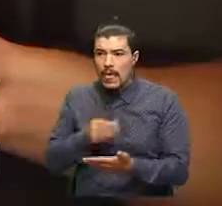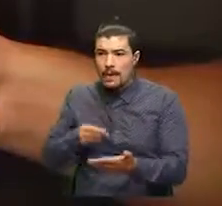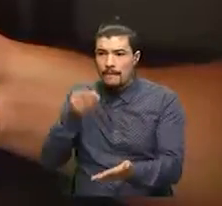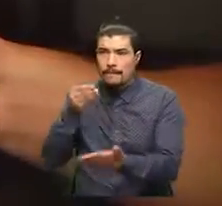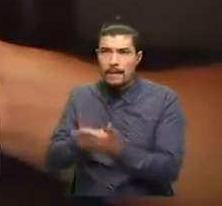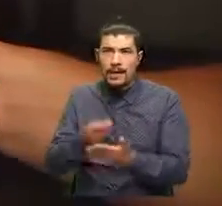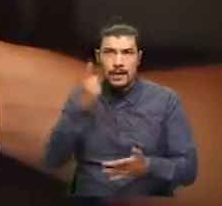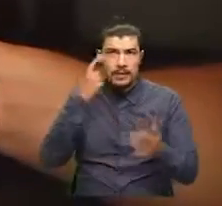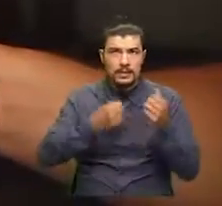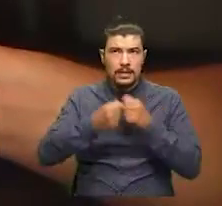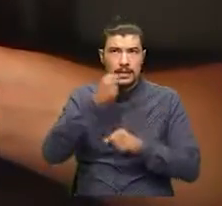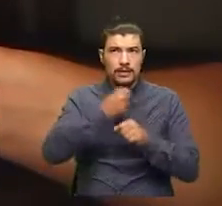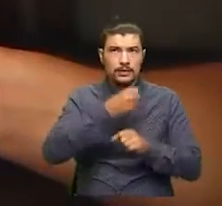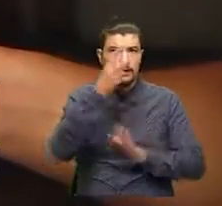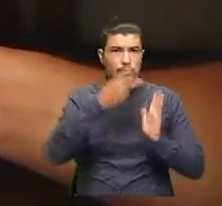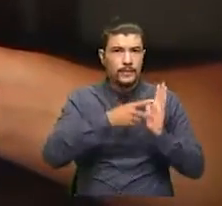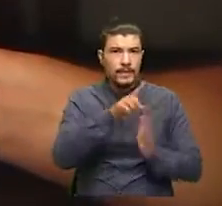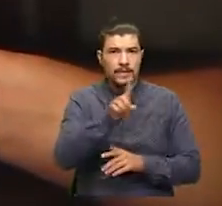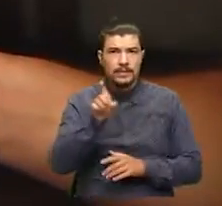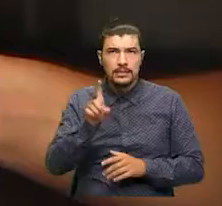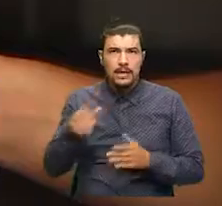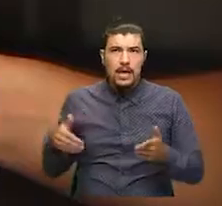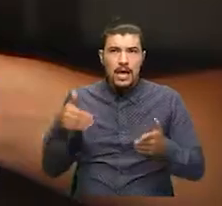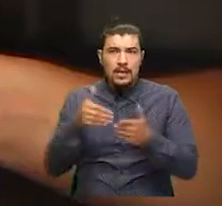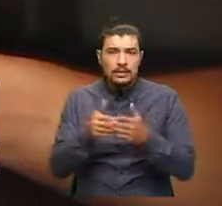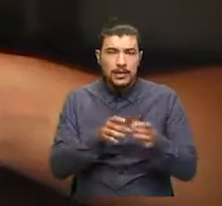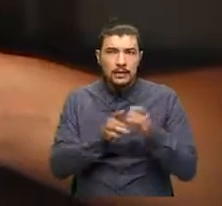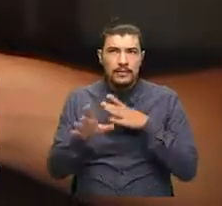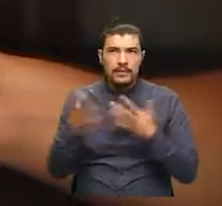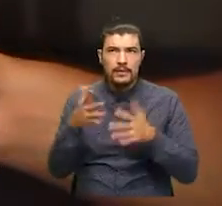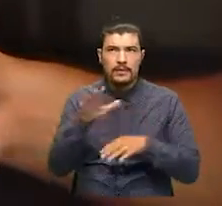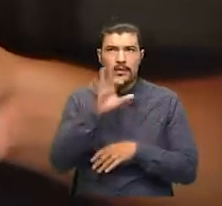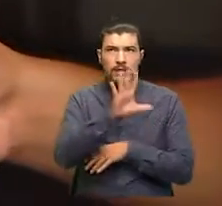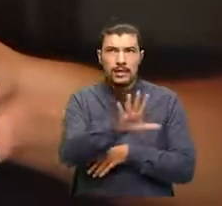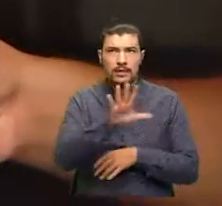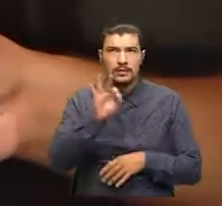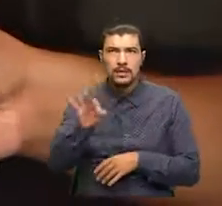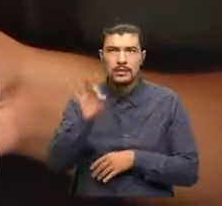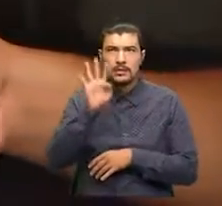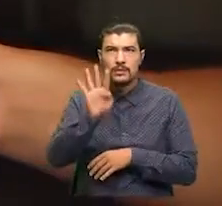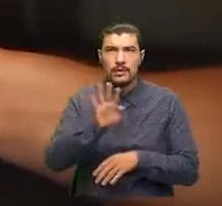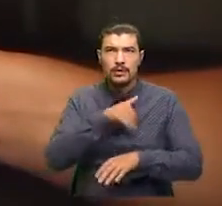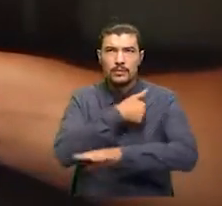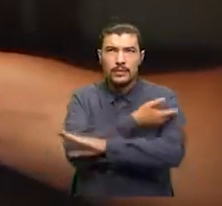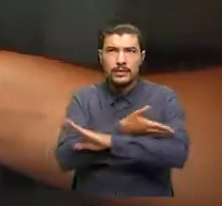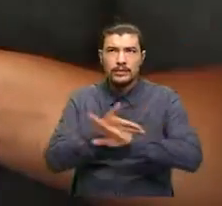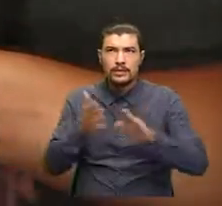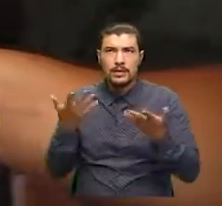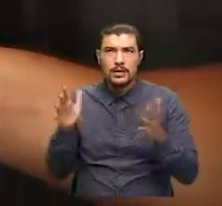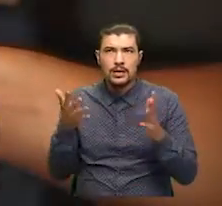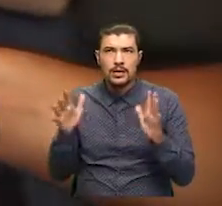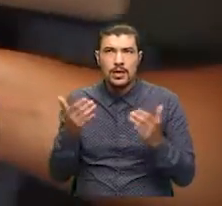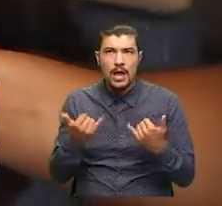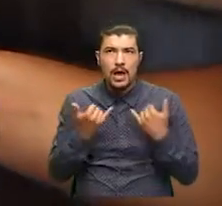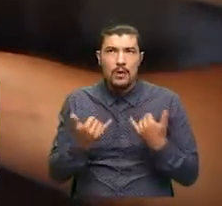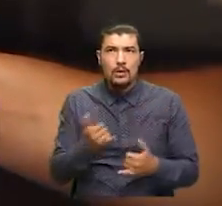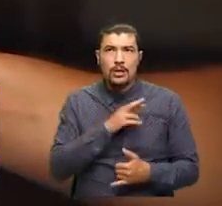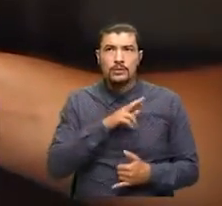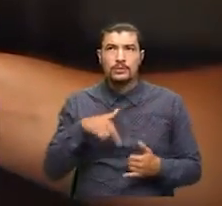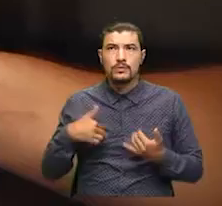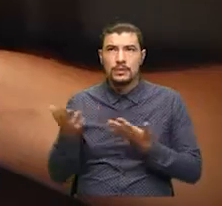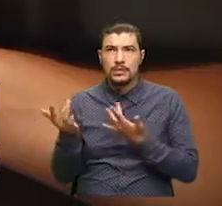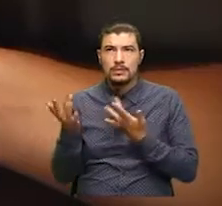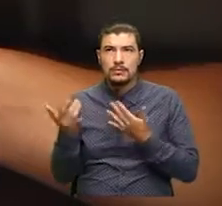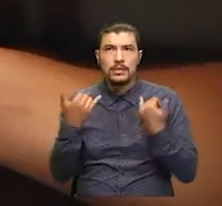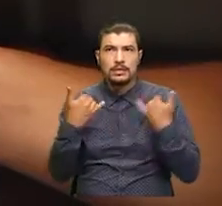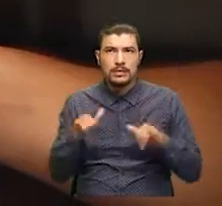desde el año 2016 hasta la fecha alrededor de 534 millones aproximadamente y pues estamos esperando eso